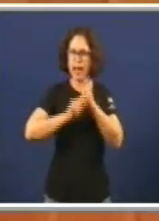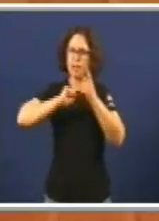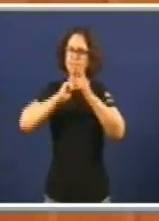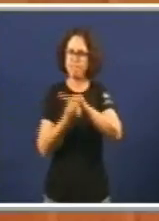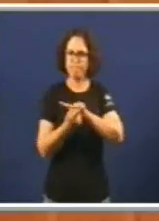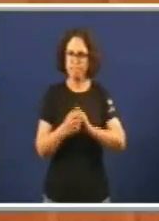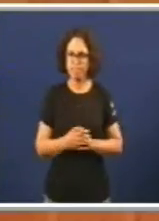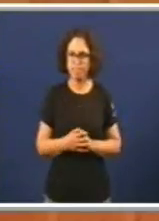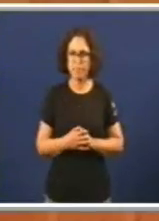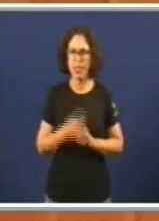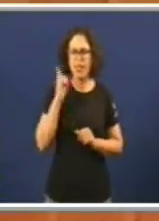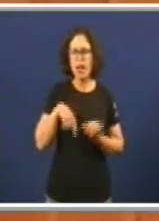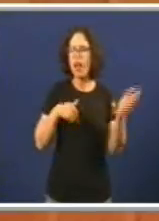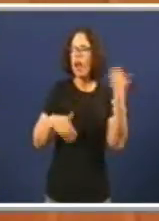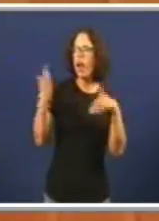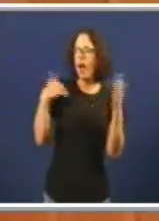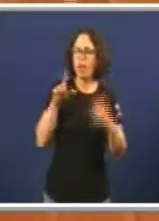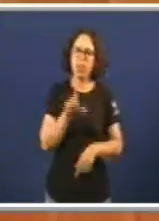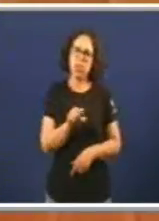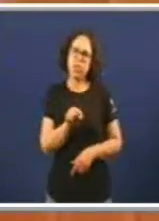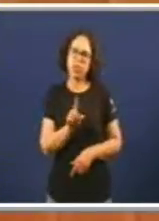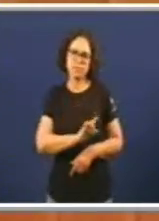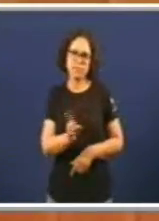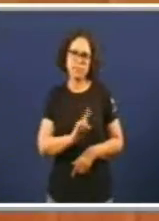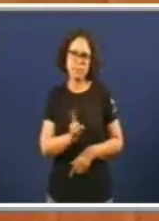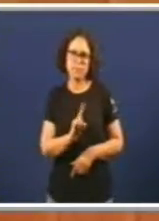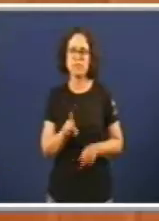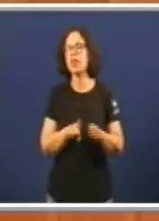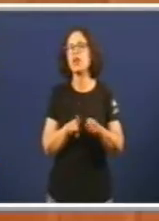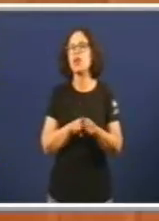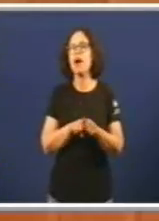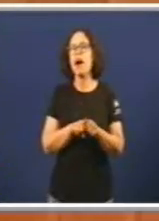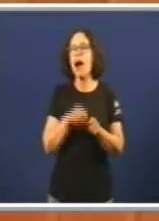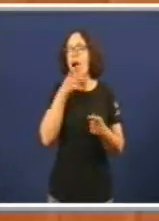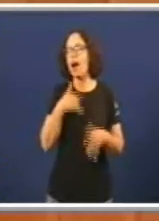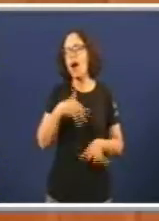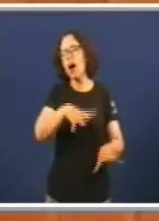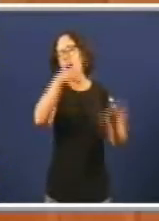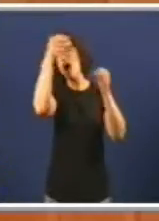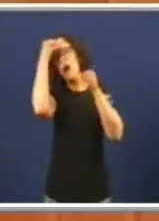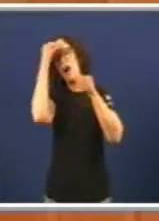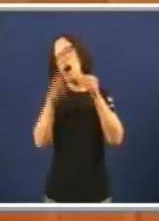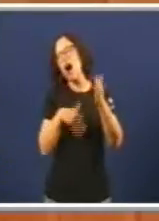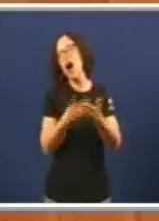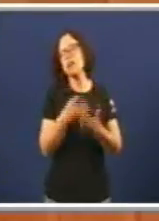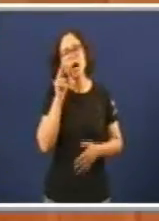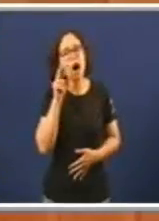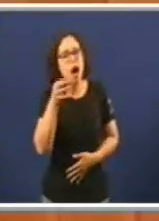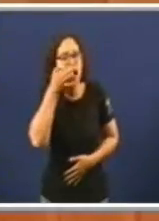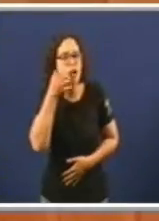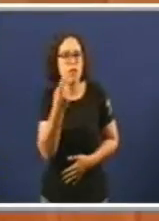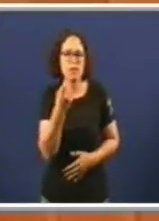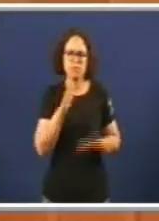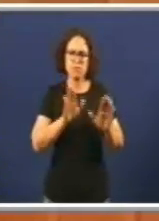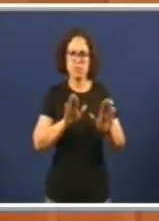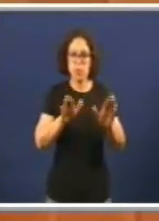as excusas baratas de que é que nos non entendemos o ben que lle vai facer ás crianzas todo isto. Se tanto ben lle ia facer ás crianzas, non